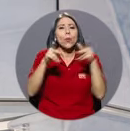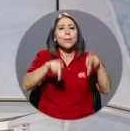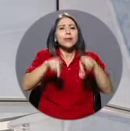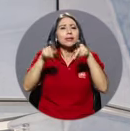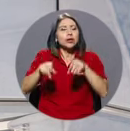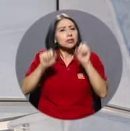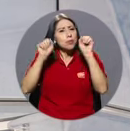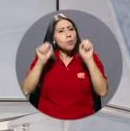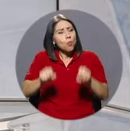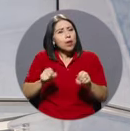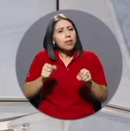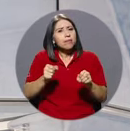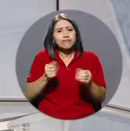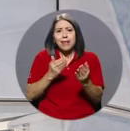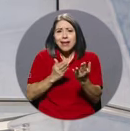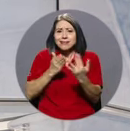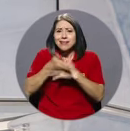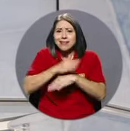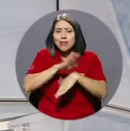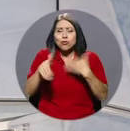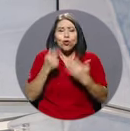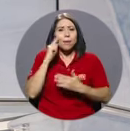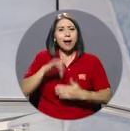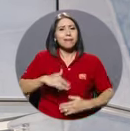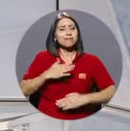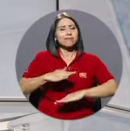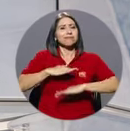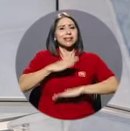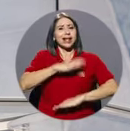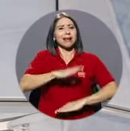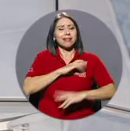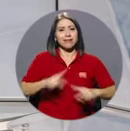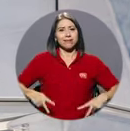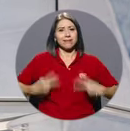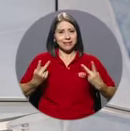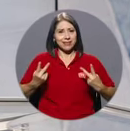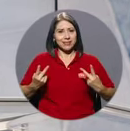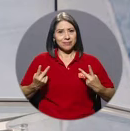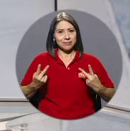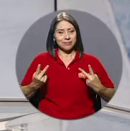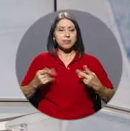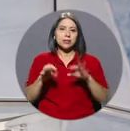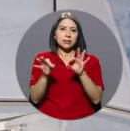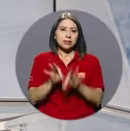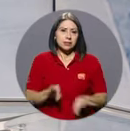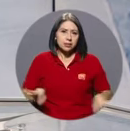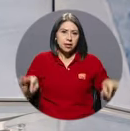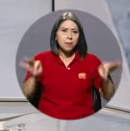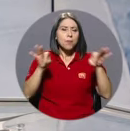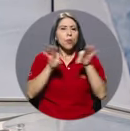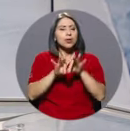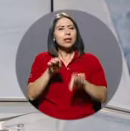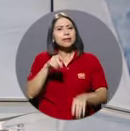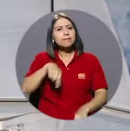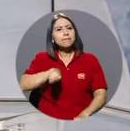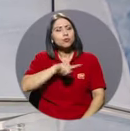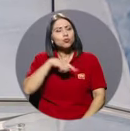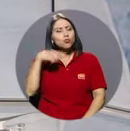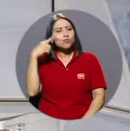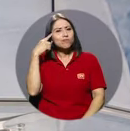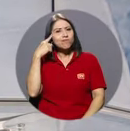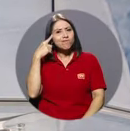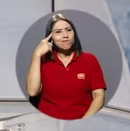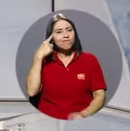acceso a todo lo necesario para garantizar su bienestar y calidad de vida. Sin embargo, pues es importante sentarse a reflexionar sobre el